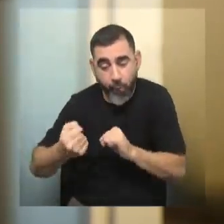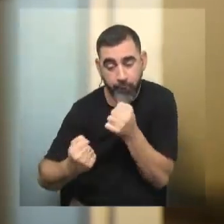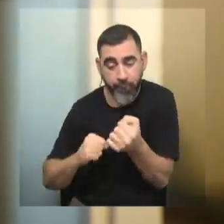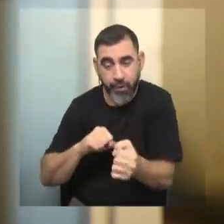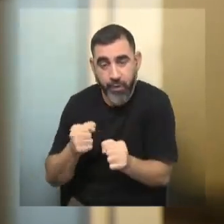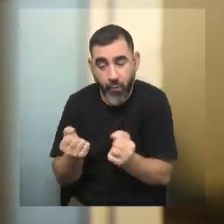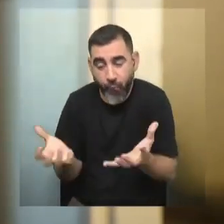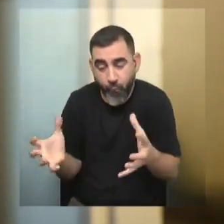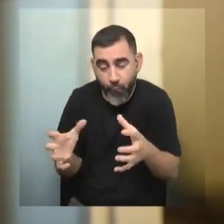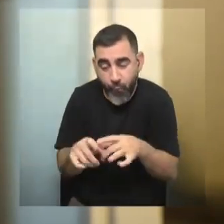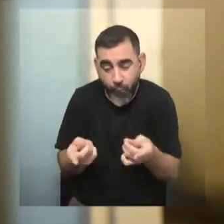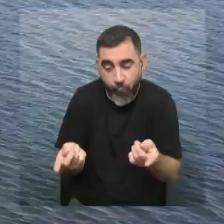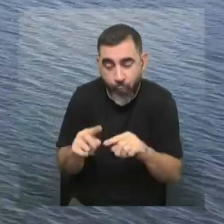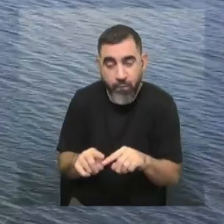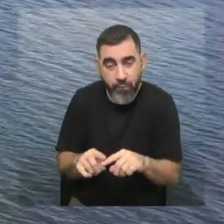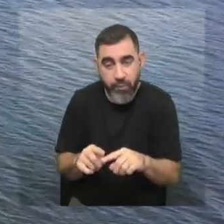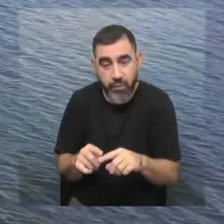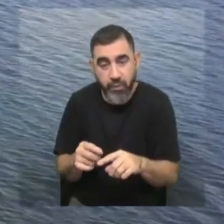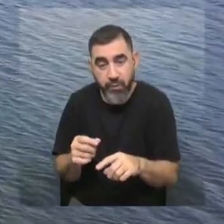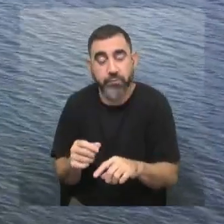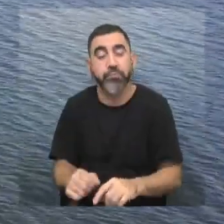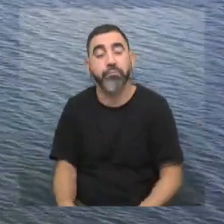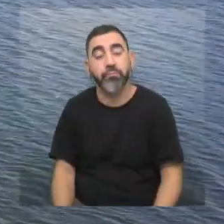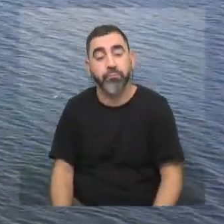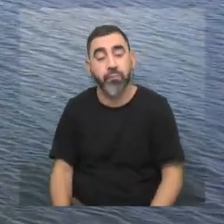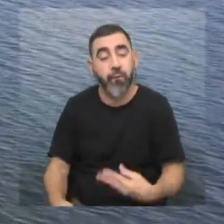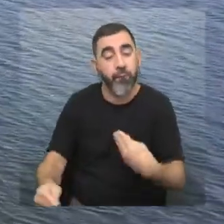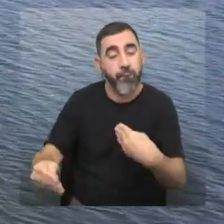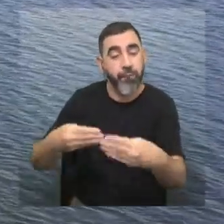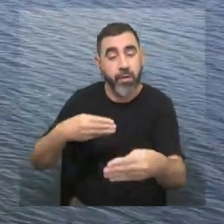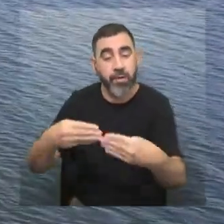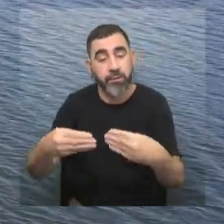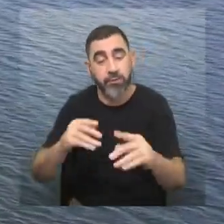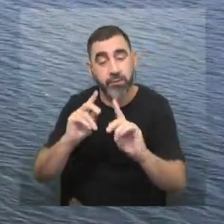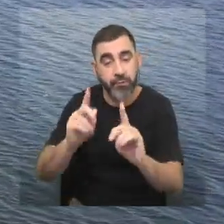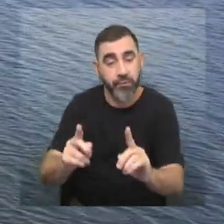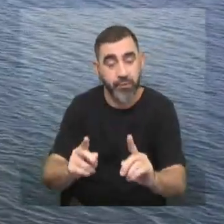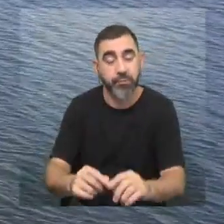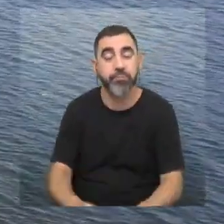y vuelva a la posición. Eso es lo que hace la fibra de carbono, la flexibilidad que tiene el producto.